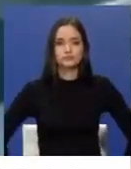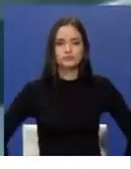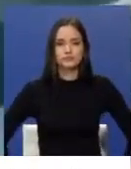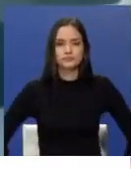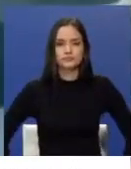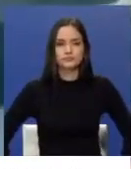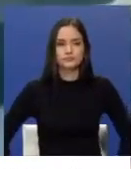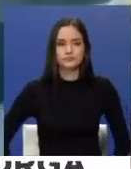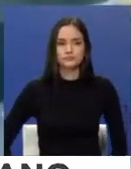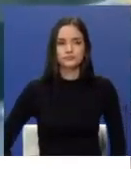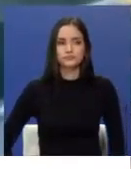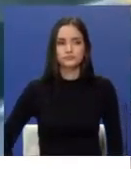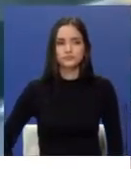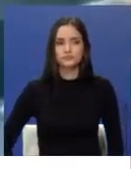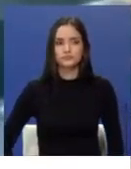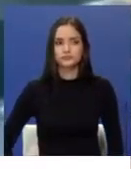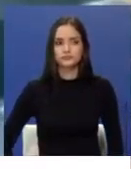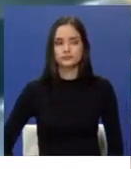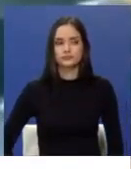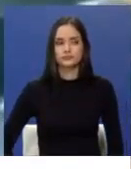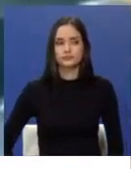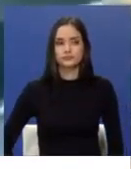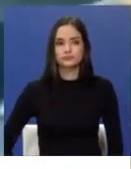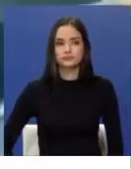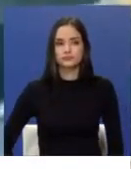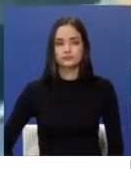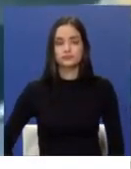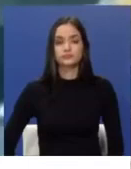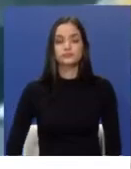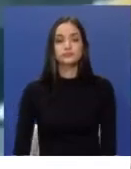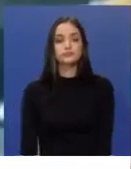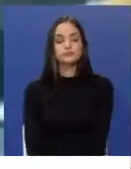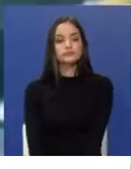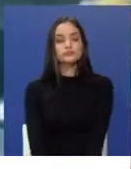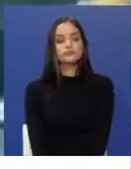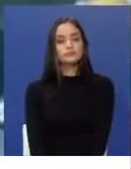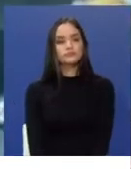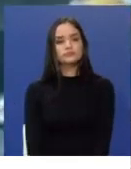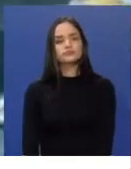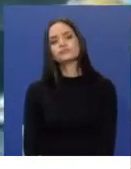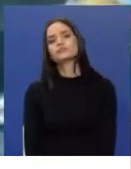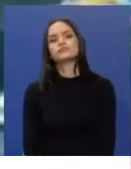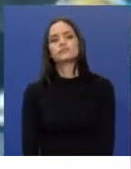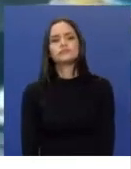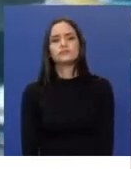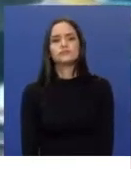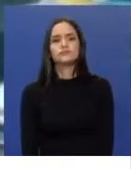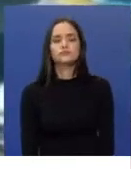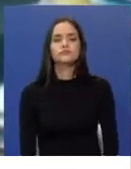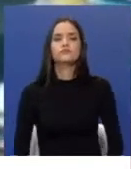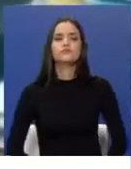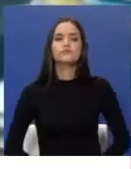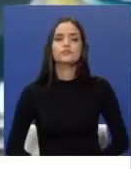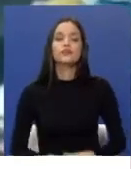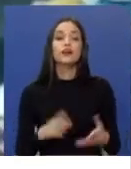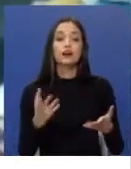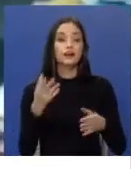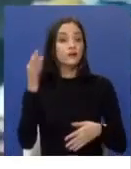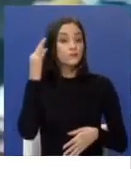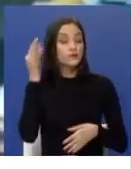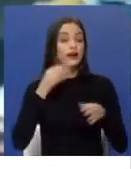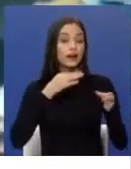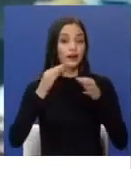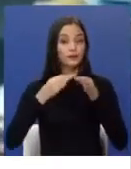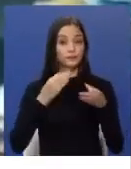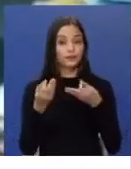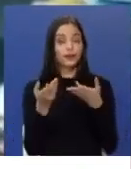Y si el canal de Panamá decide tomar agua del lago Bayano como un proyecto que se tiene de trasladar agua del lago Bayano... Es que ya lo están haciendo, eso